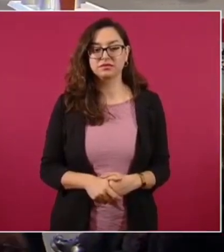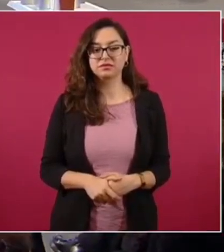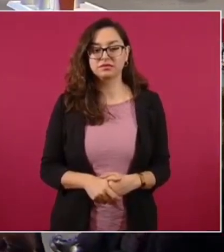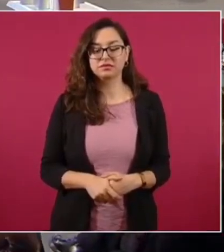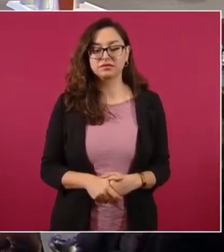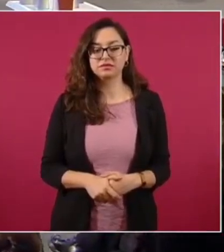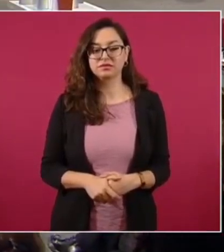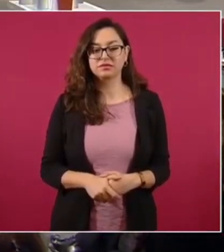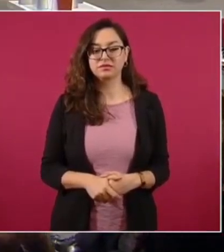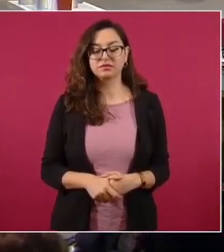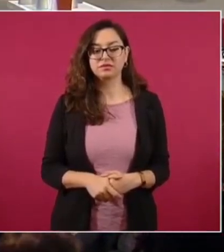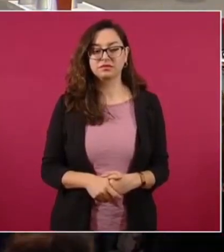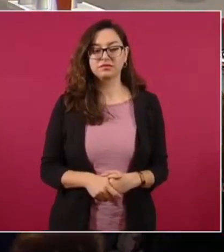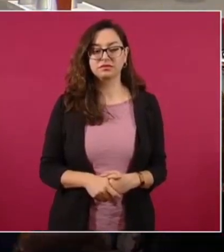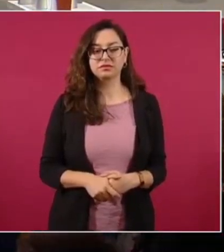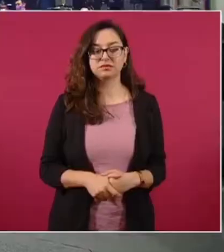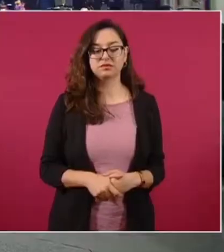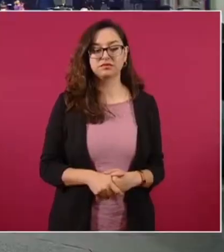Entonces,